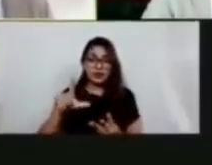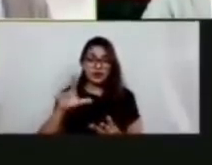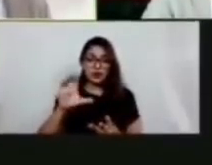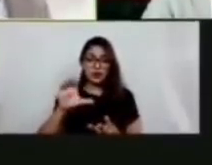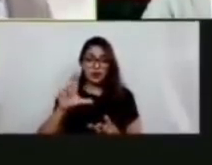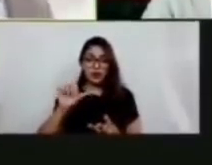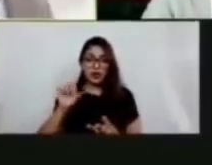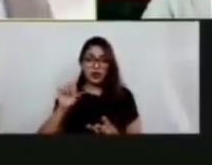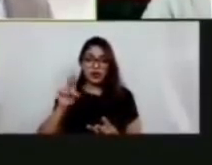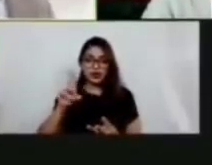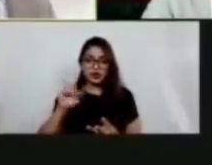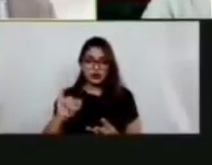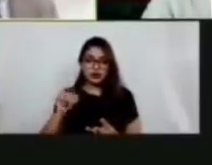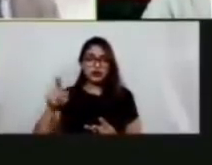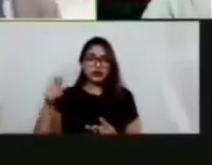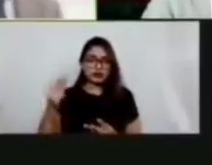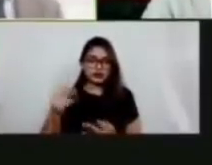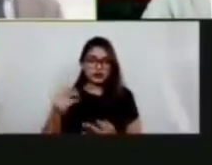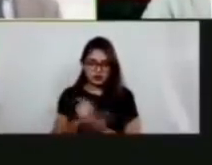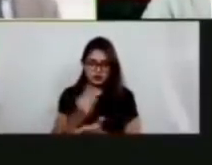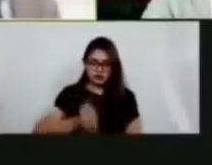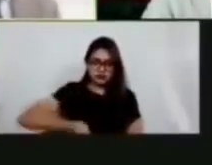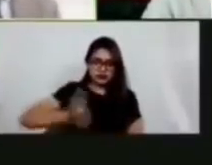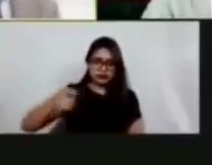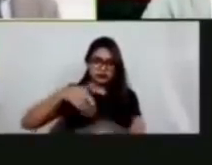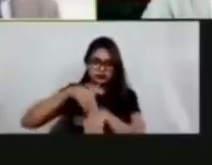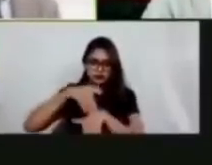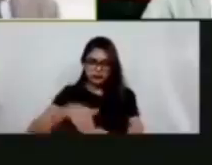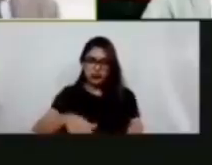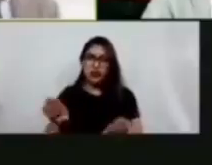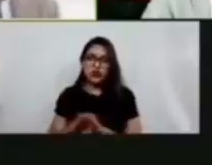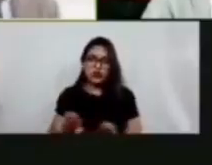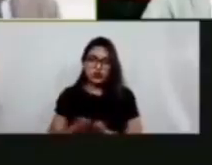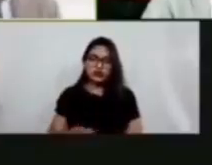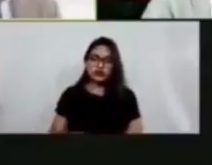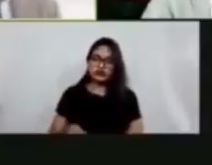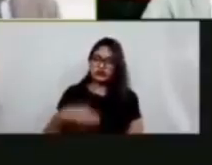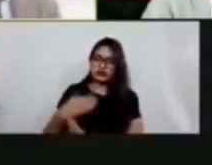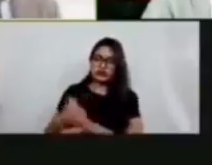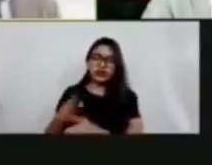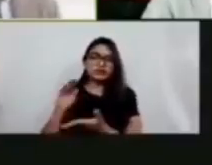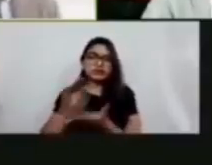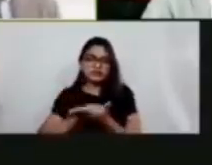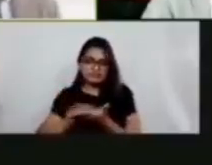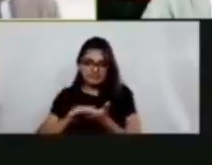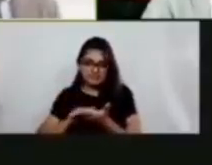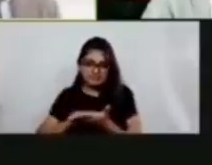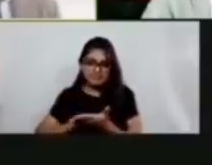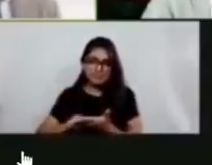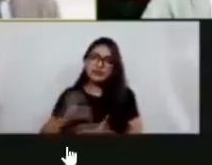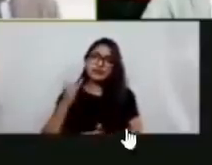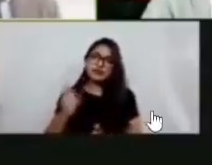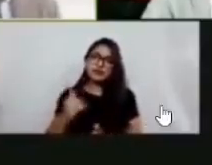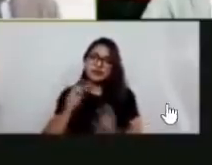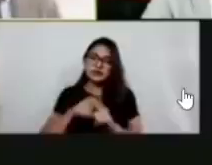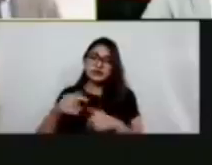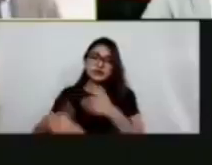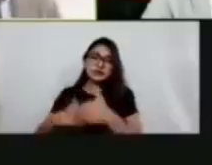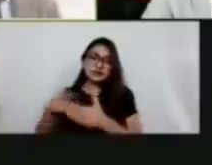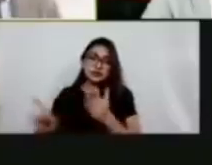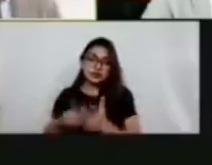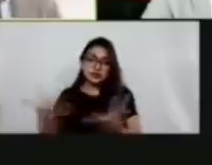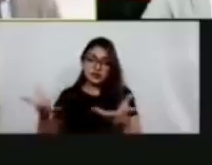Federación le acaba de dictar esta sentencia. Ya no podrá ser votado en ninguna boleta